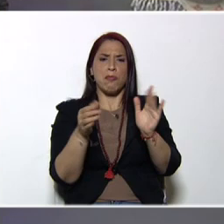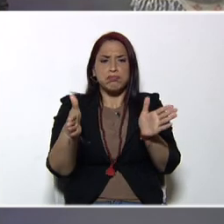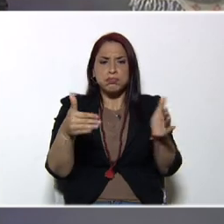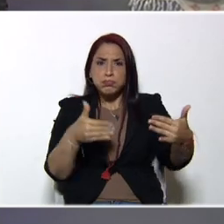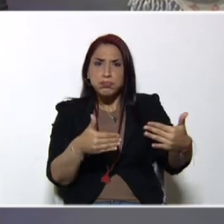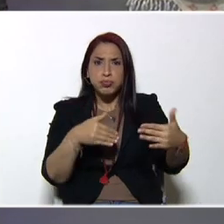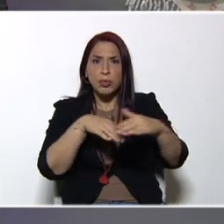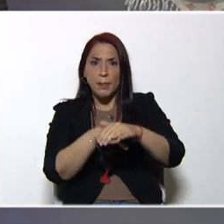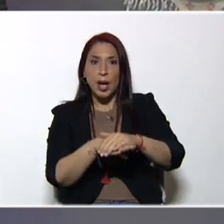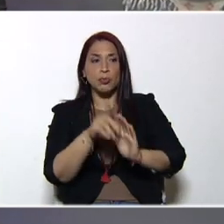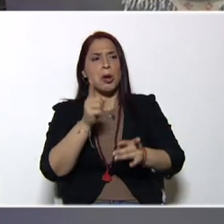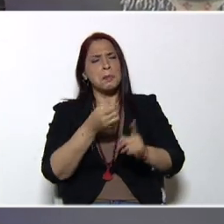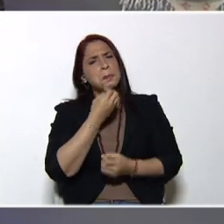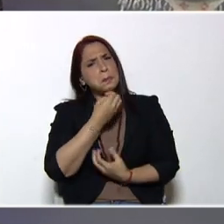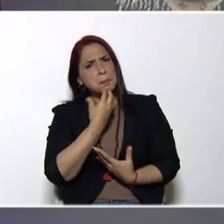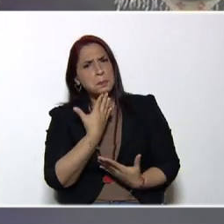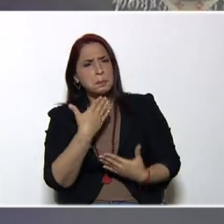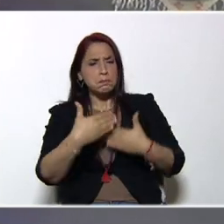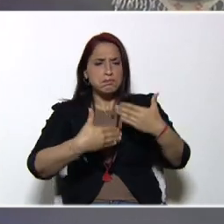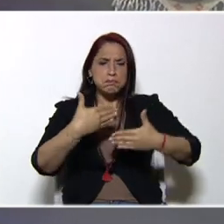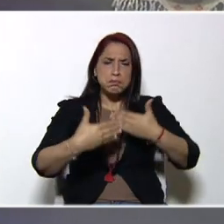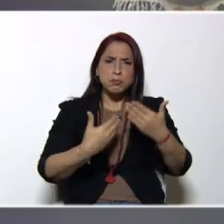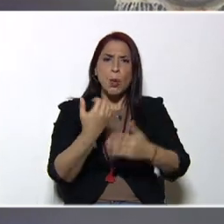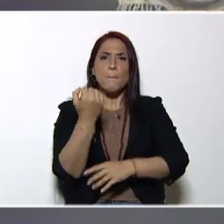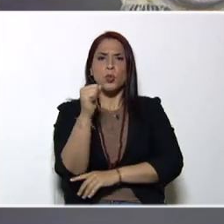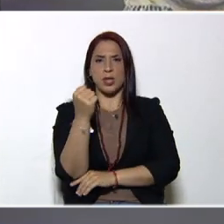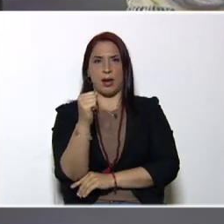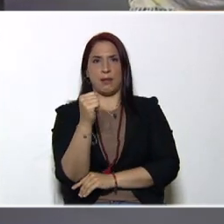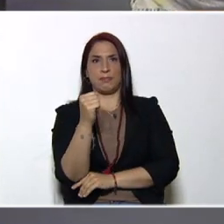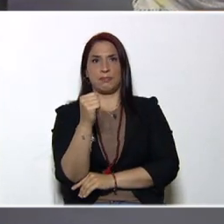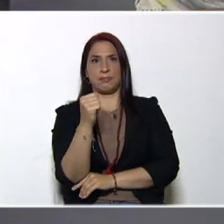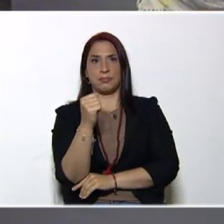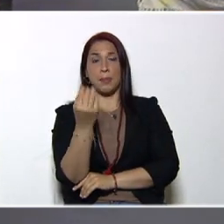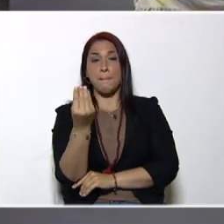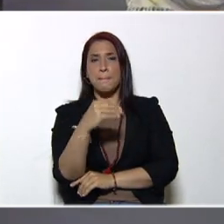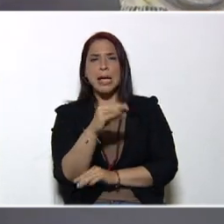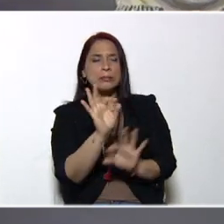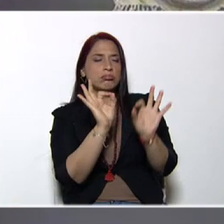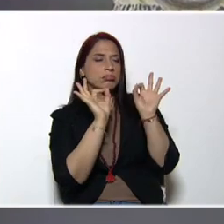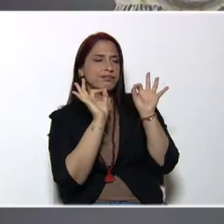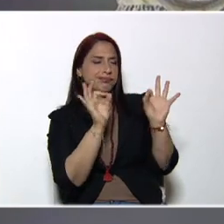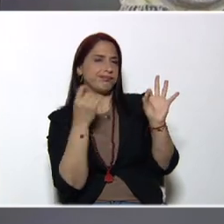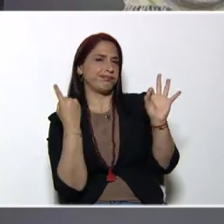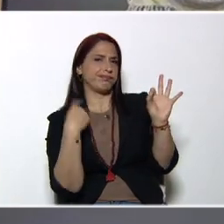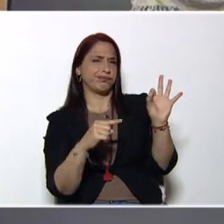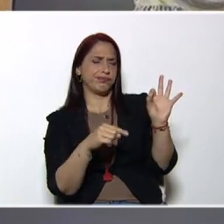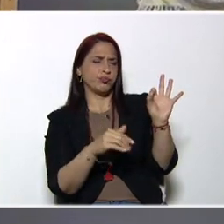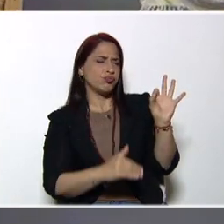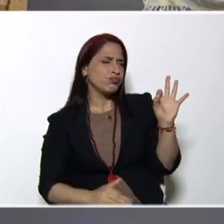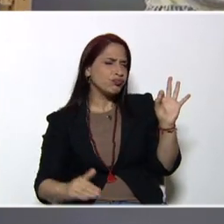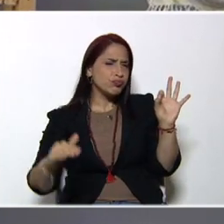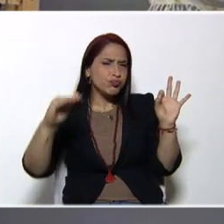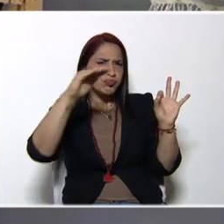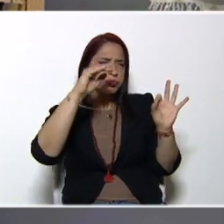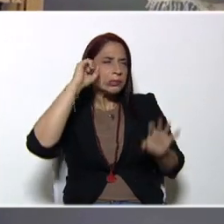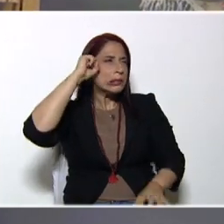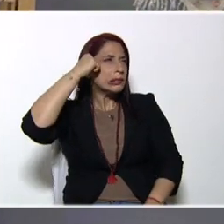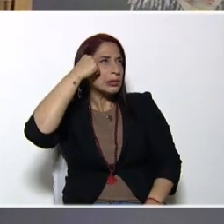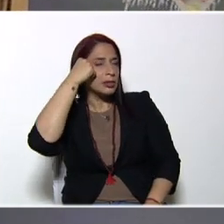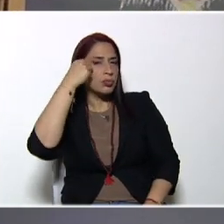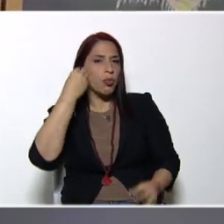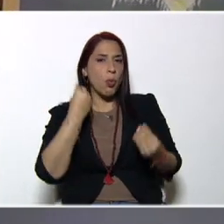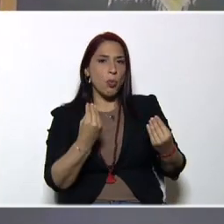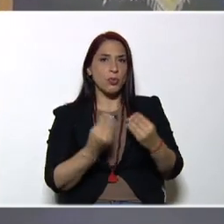muy bien cuidada, a lo mejor está envuelta en tela, una muñeca, que fue la muñeca más especial que tuvieron ellas de niñas. Y esa muñeca que ellas